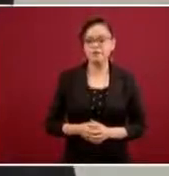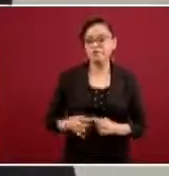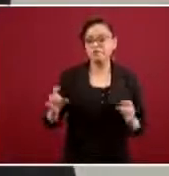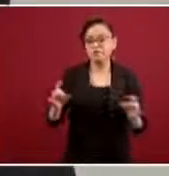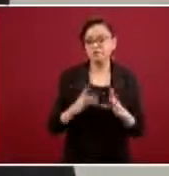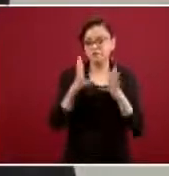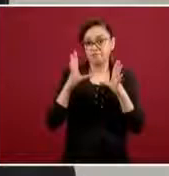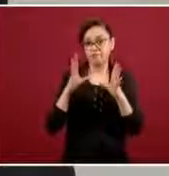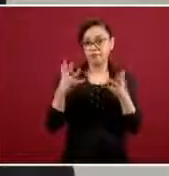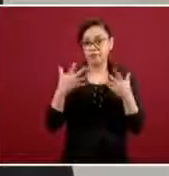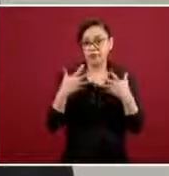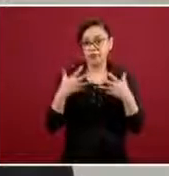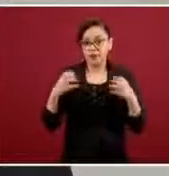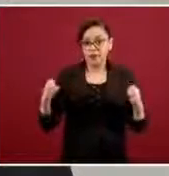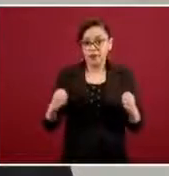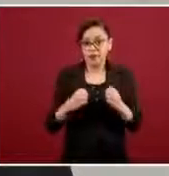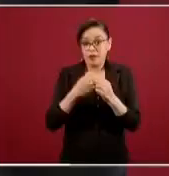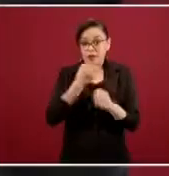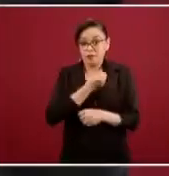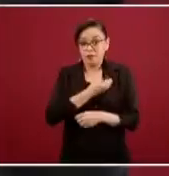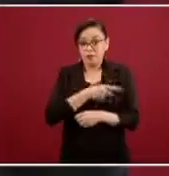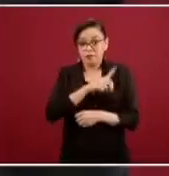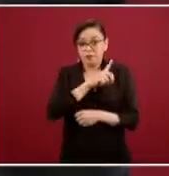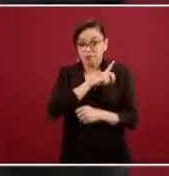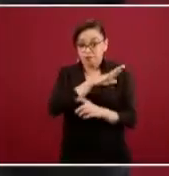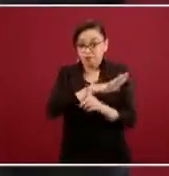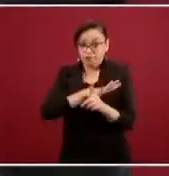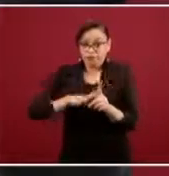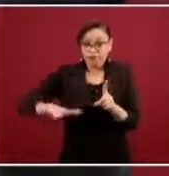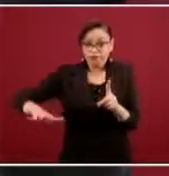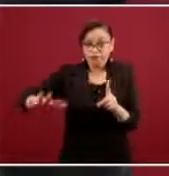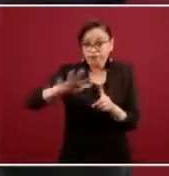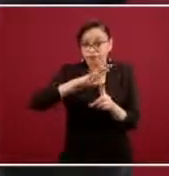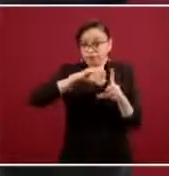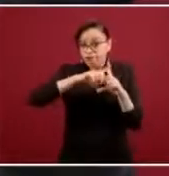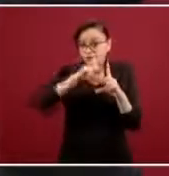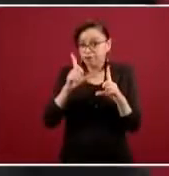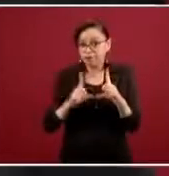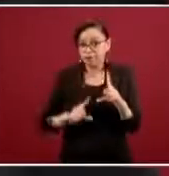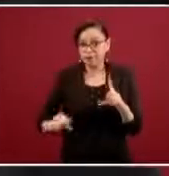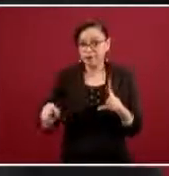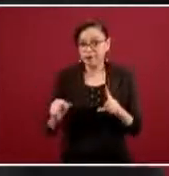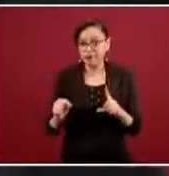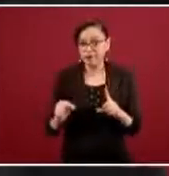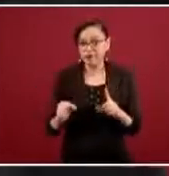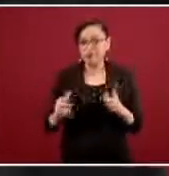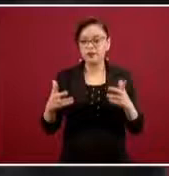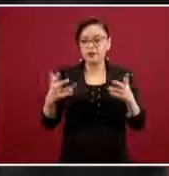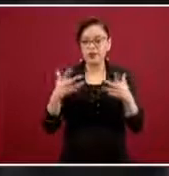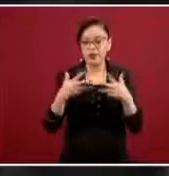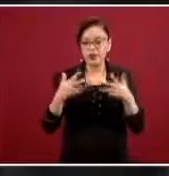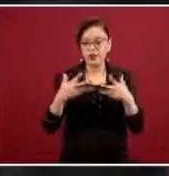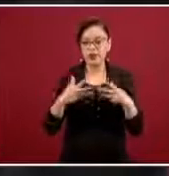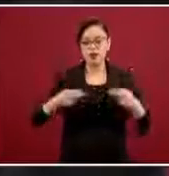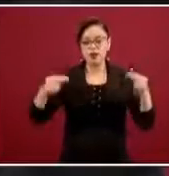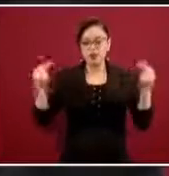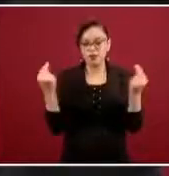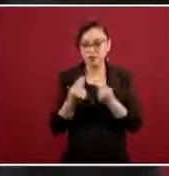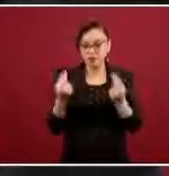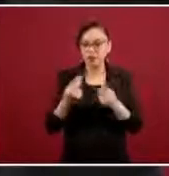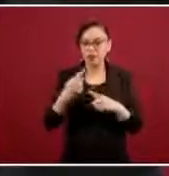emergencia sanitaria, una emergencia de salud pública, genera una demanda en los recursos de